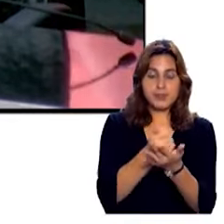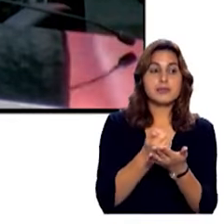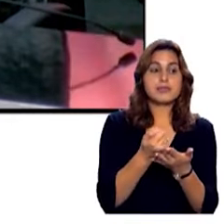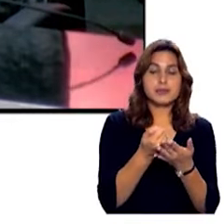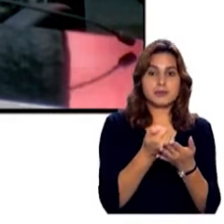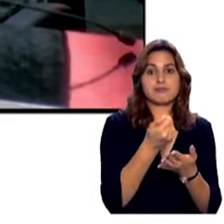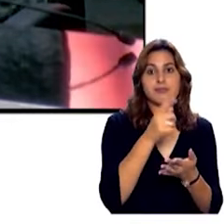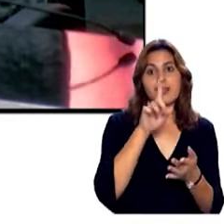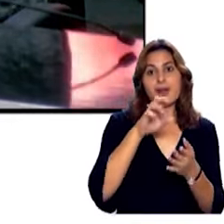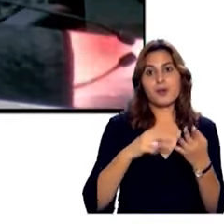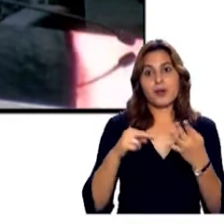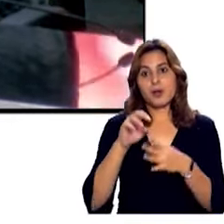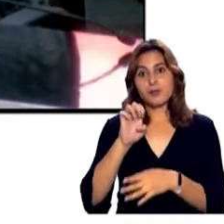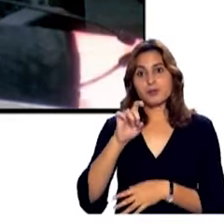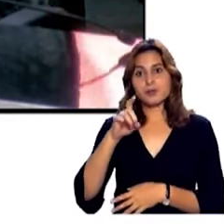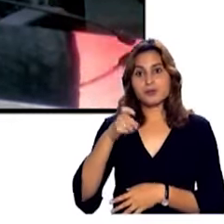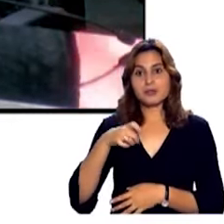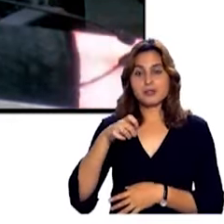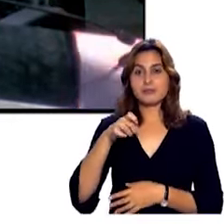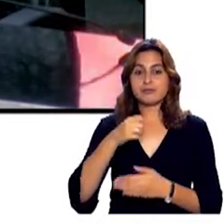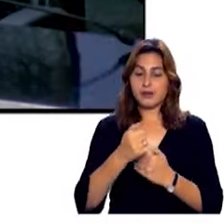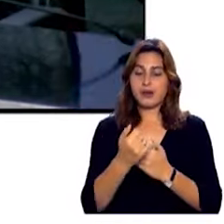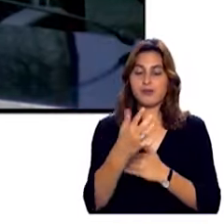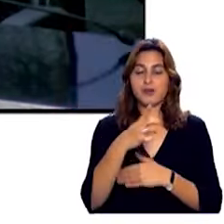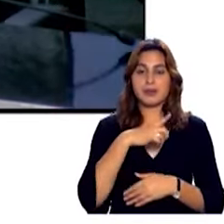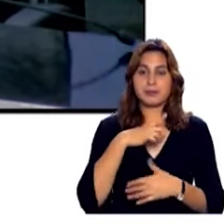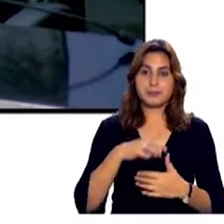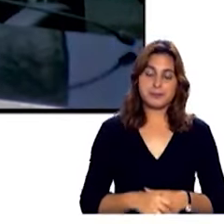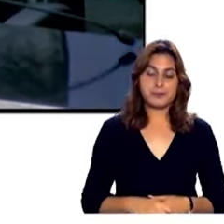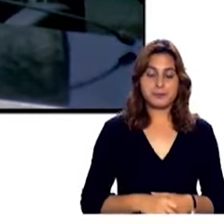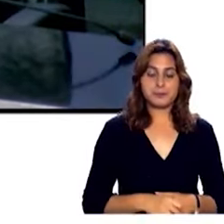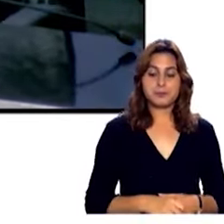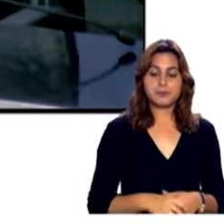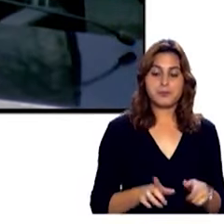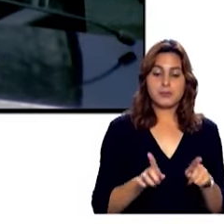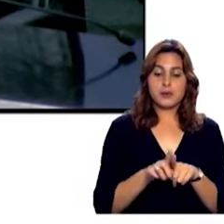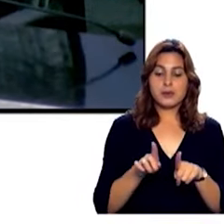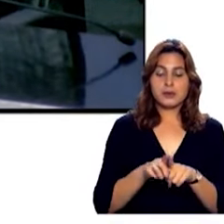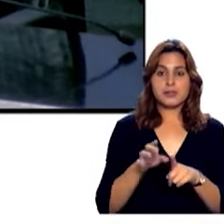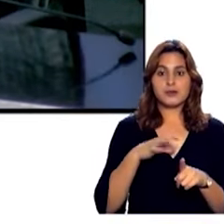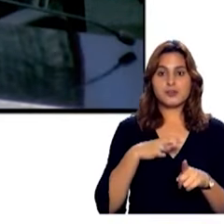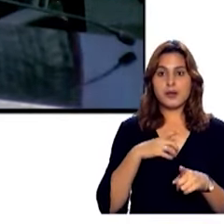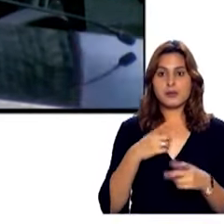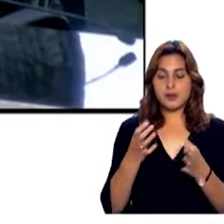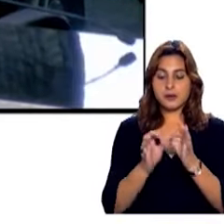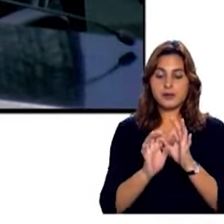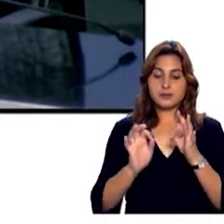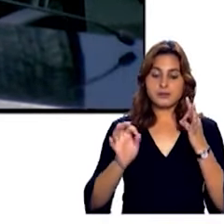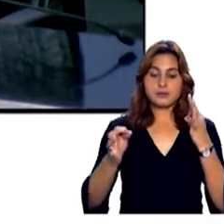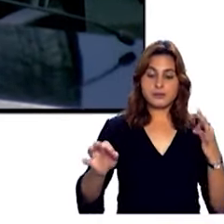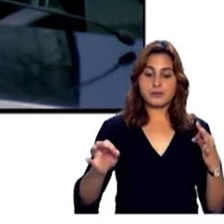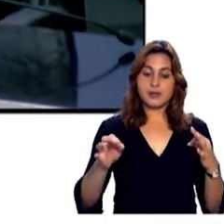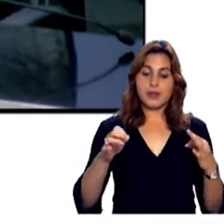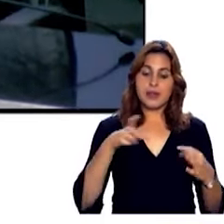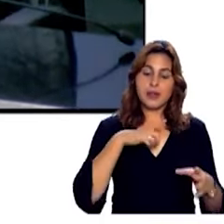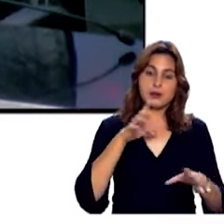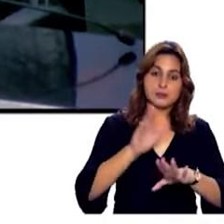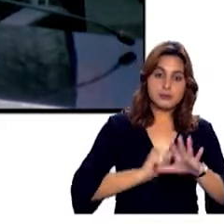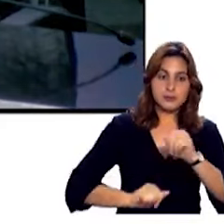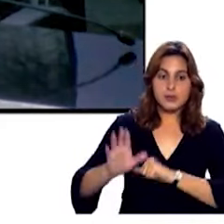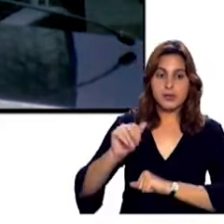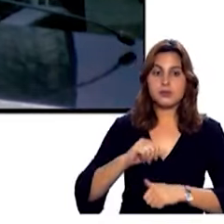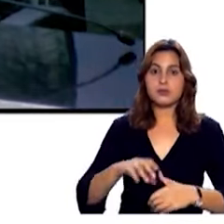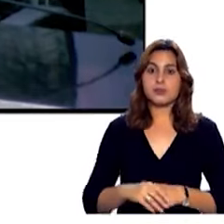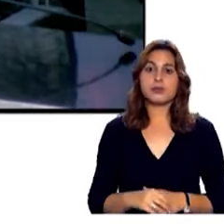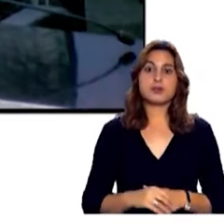continentales europeas se ha extendido otro requisito Que Va cobrando cada vez más fuerza en